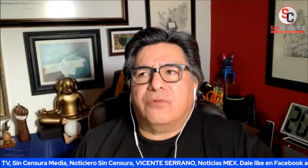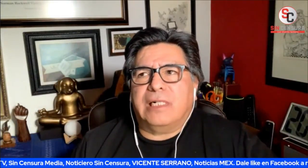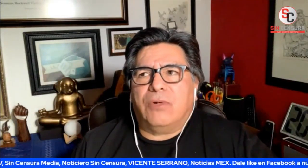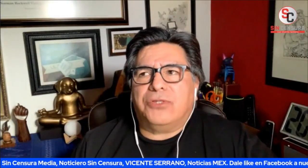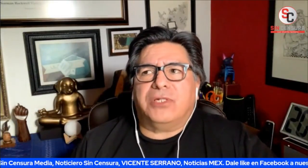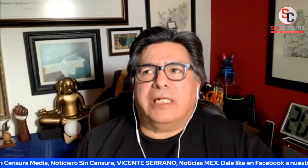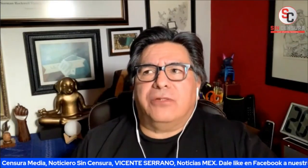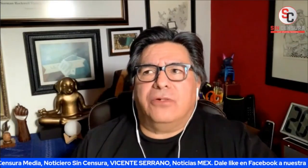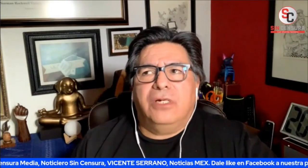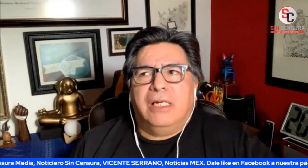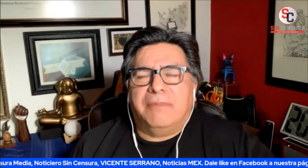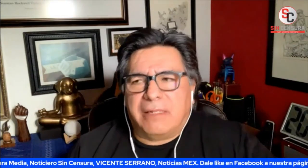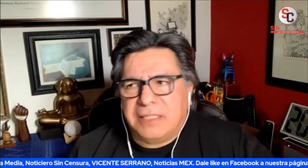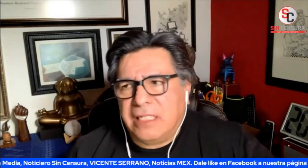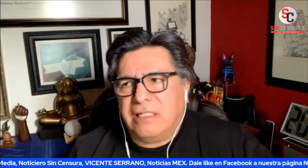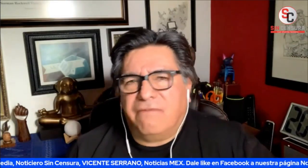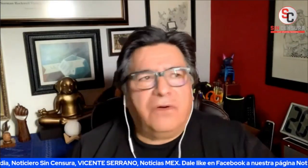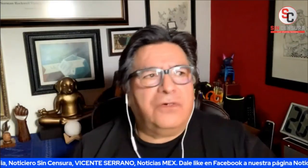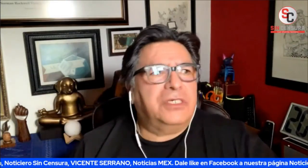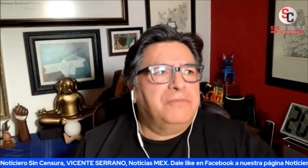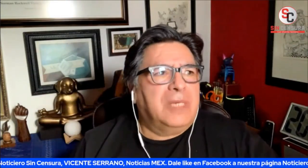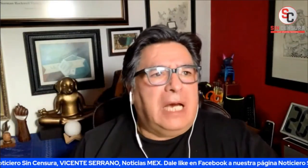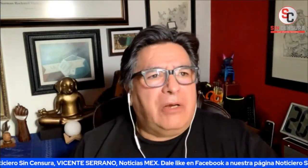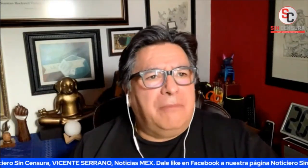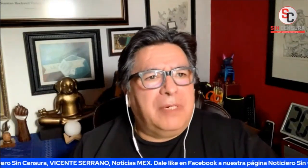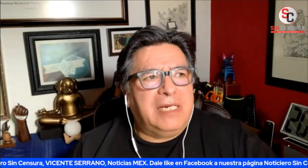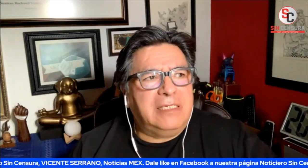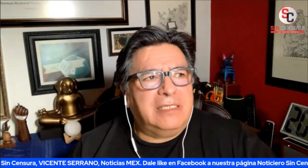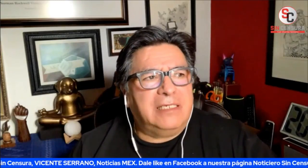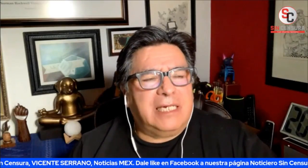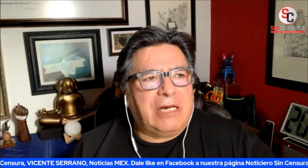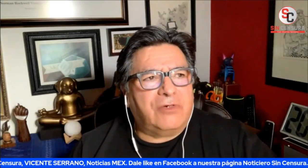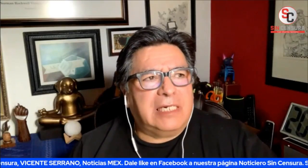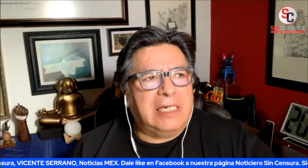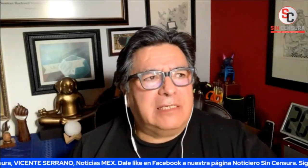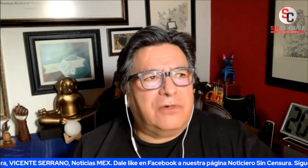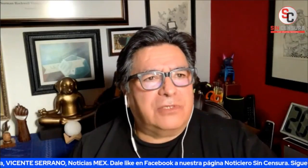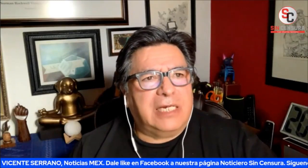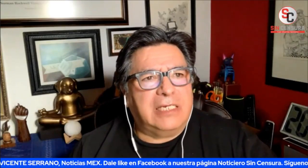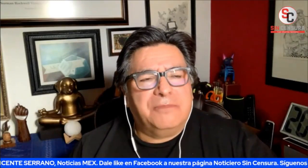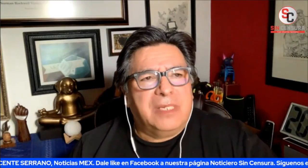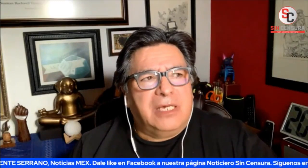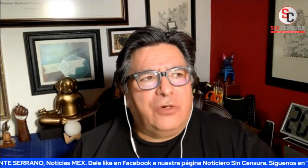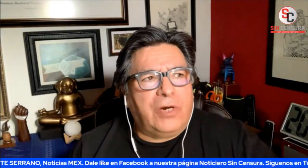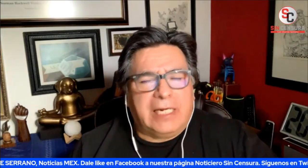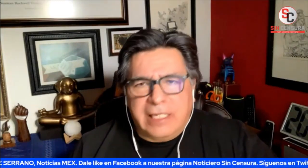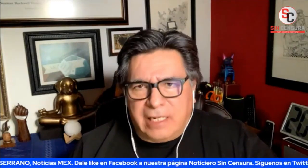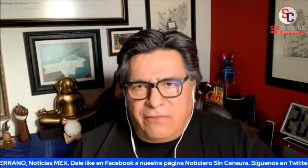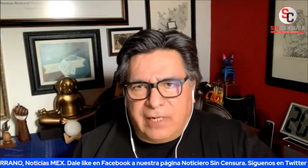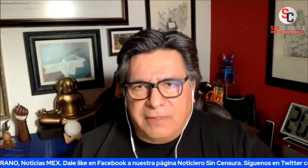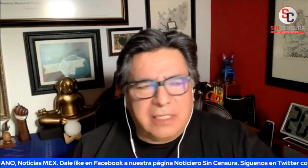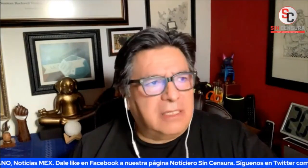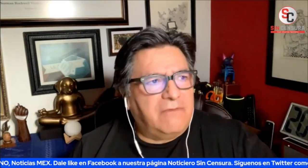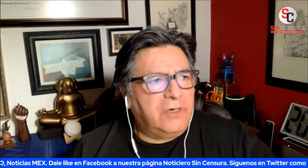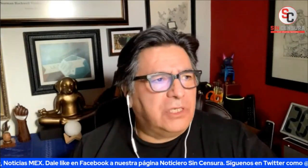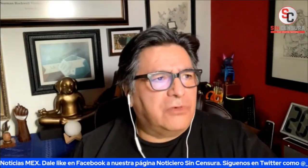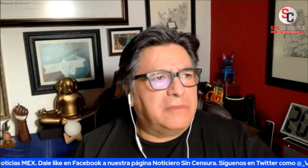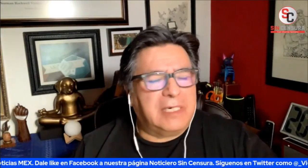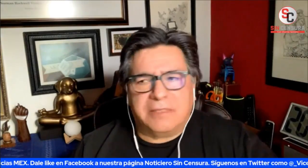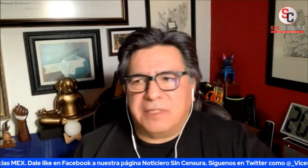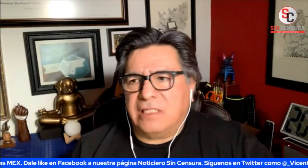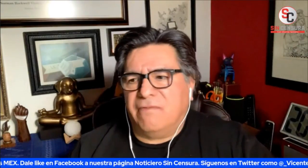de eso, pues Guanajuato se quedó para Vicente Fox, aunque en primera instancia Carlos Salinas de Gortari no quería que fuera